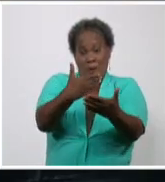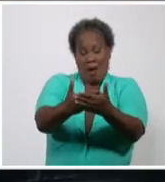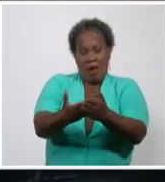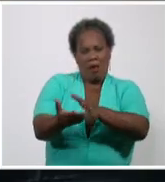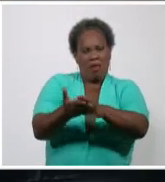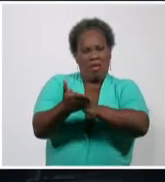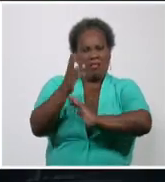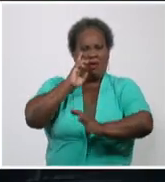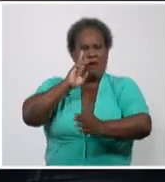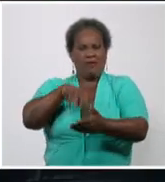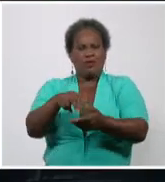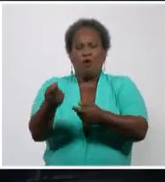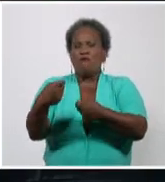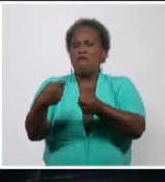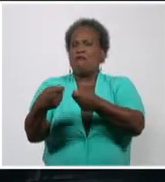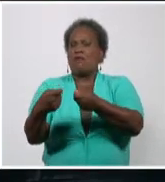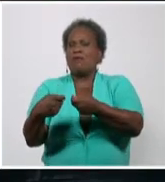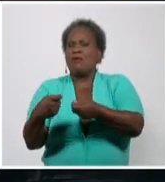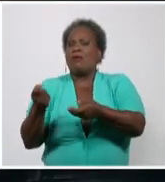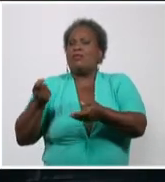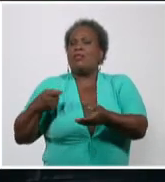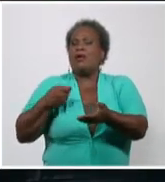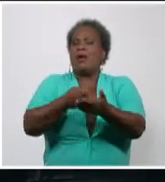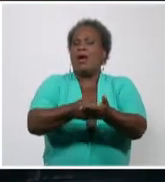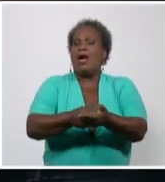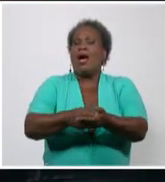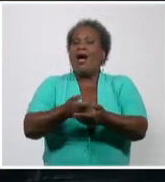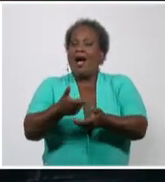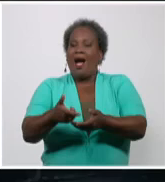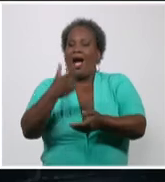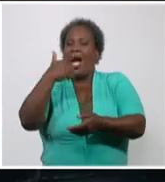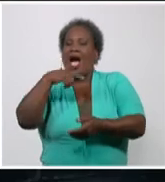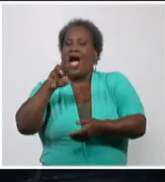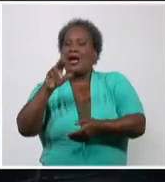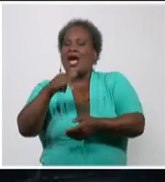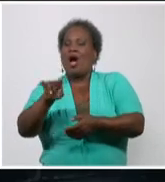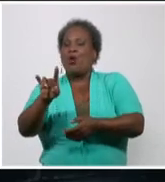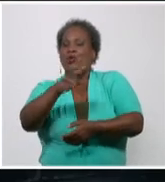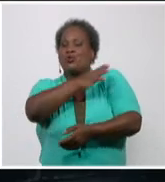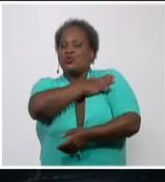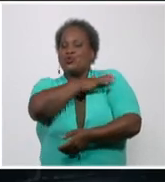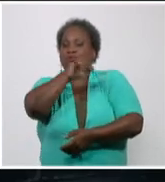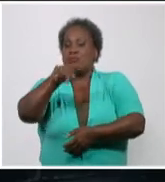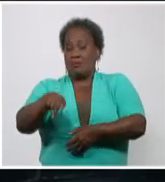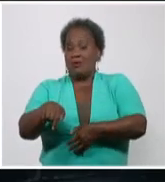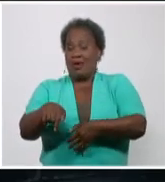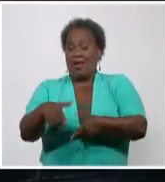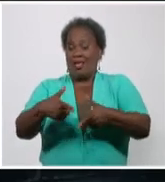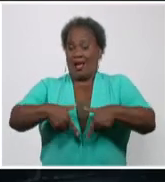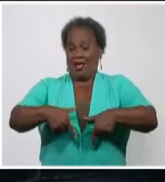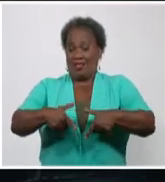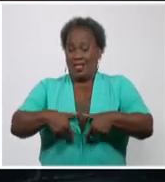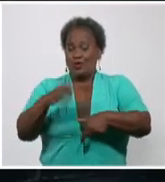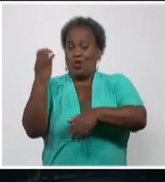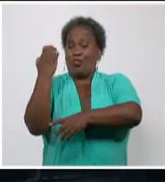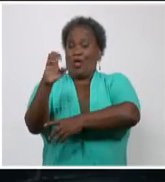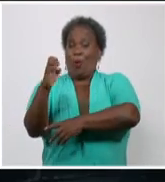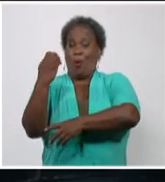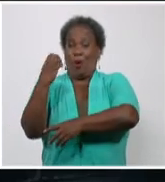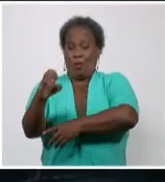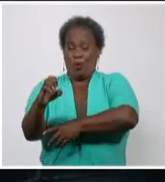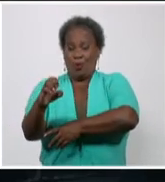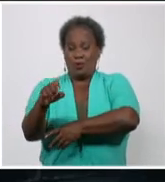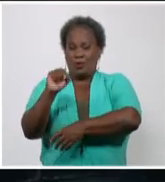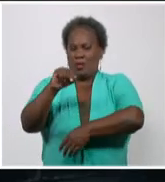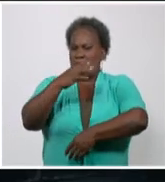sobre financiación del ELN Andrés Arauz, el candidato con más posibilidades en las presidenciales ecuatorianas. Esto parece